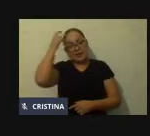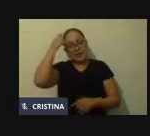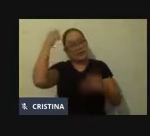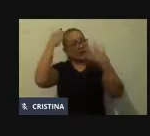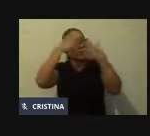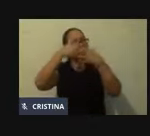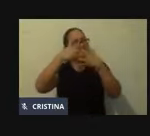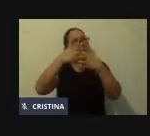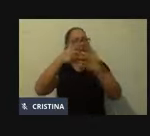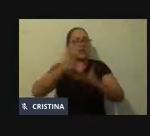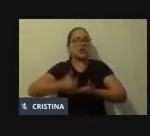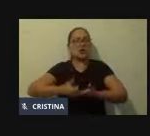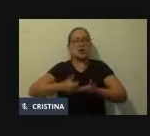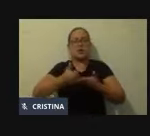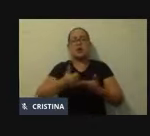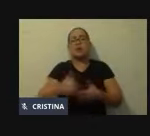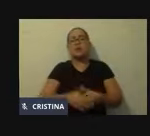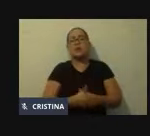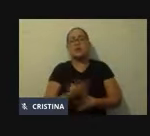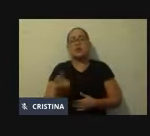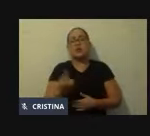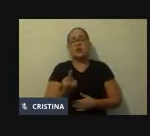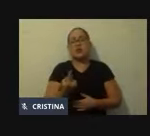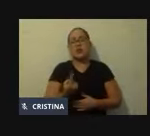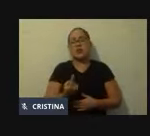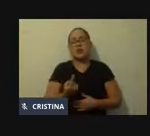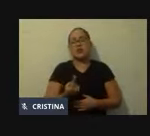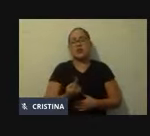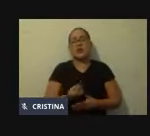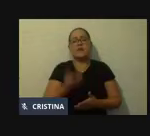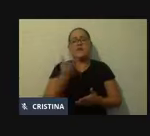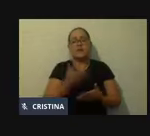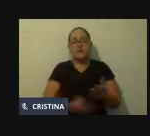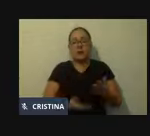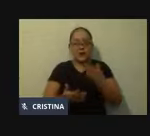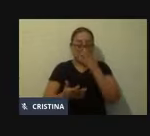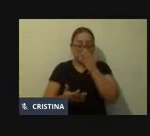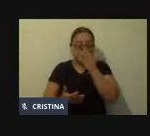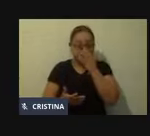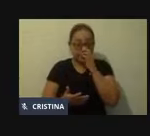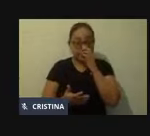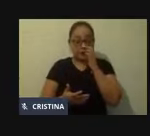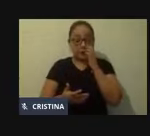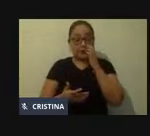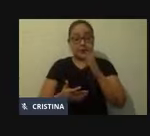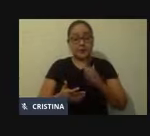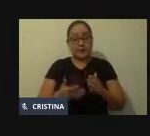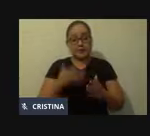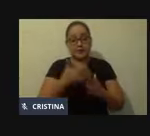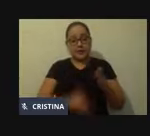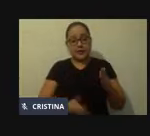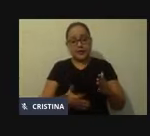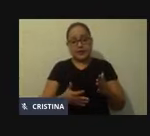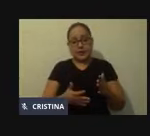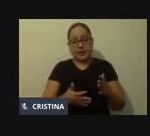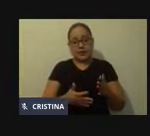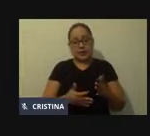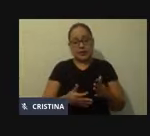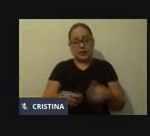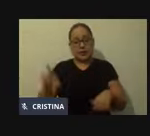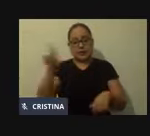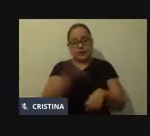cada vez va a ser más debido a la pandemia que estamos sufriendo. De hecho, ya declaró el día